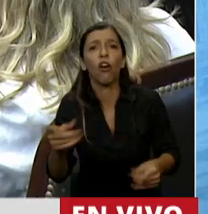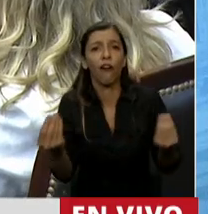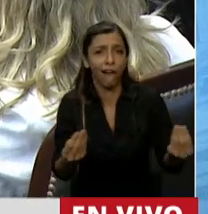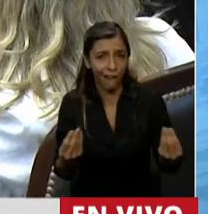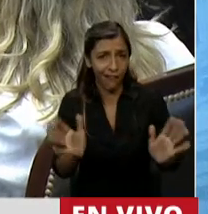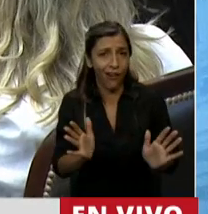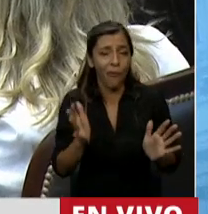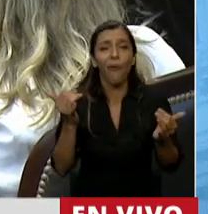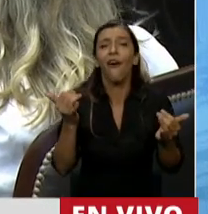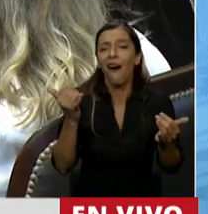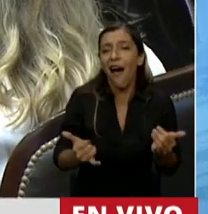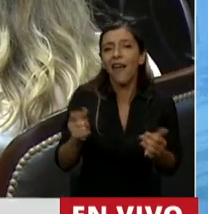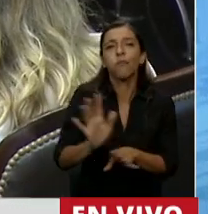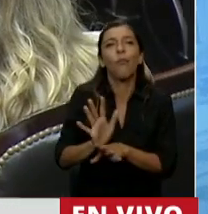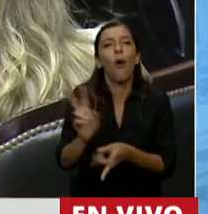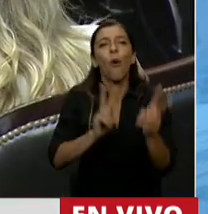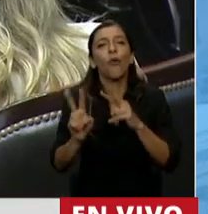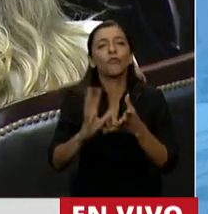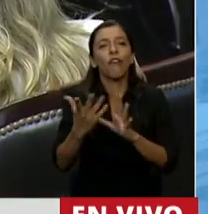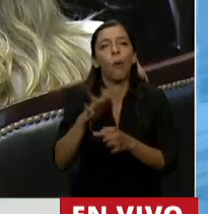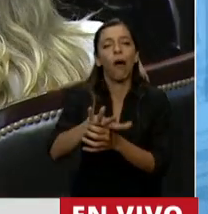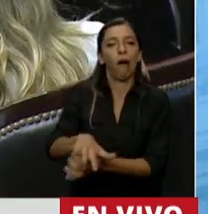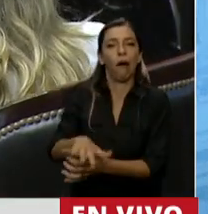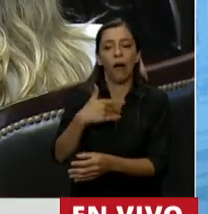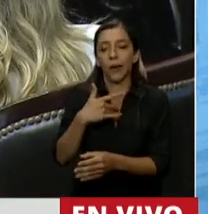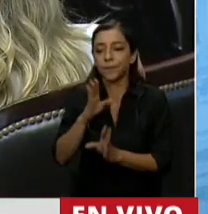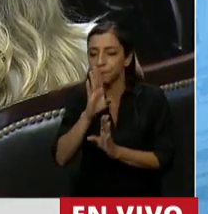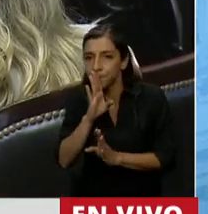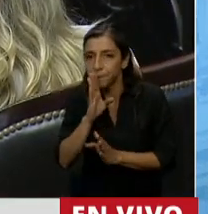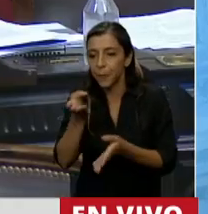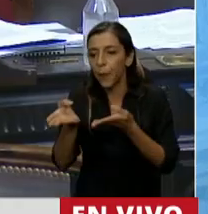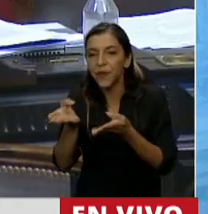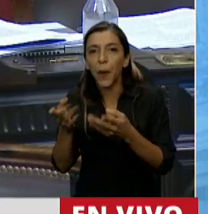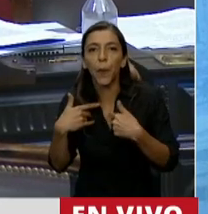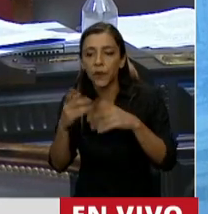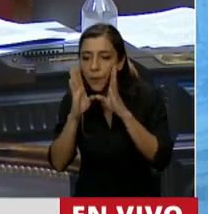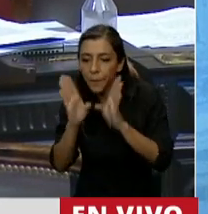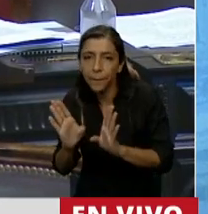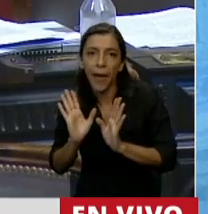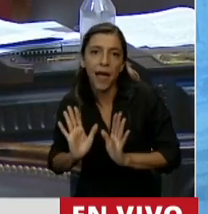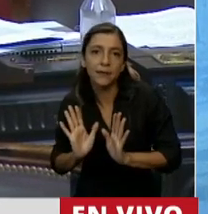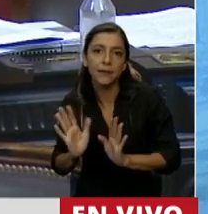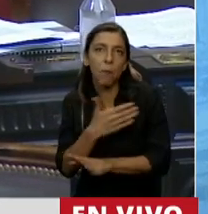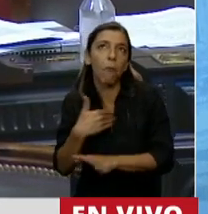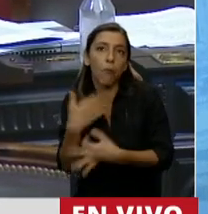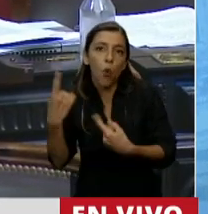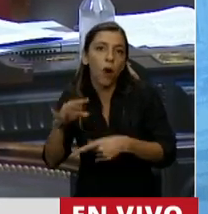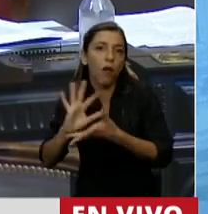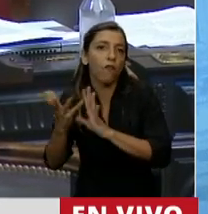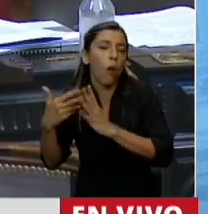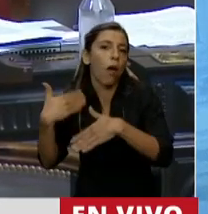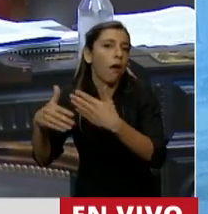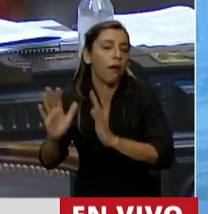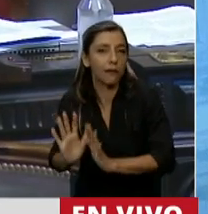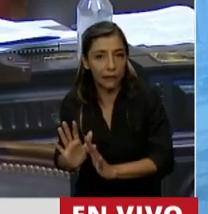de depósito, a ese lugar de servicio al cual quedan únicamente compelidas a vivir. Y hoy tenemos que